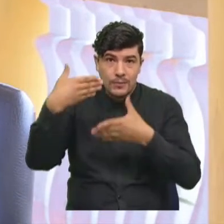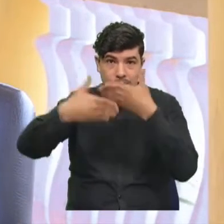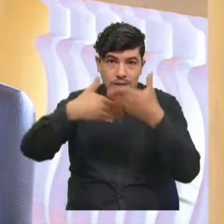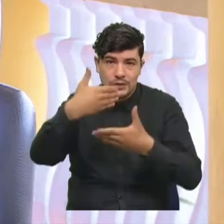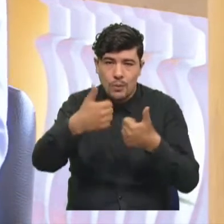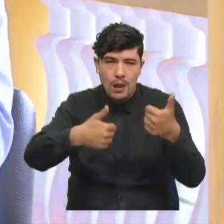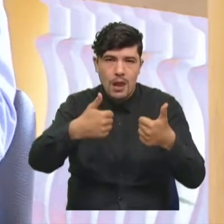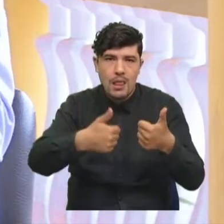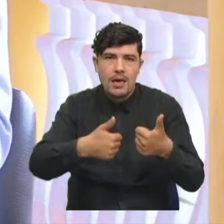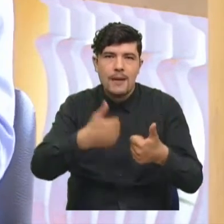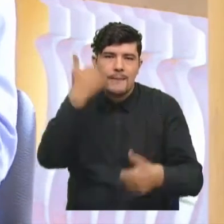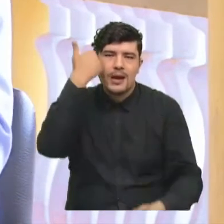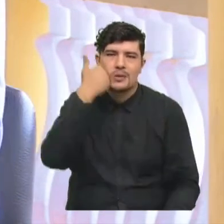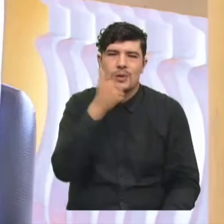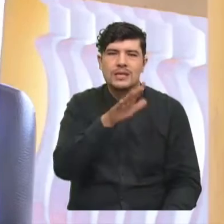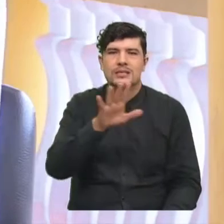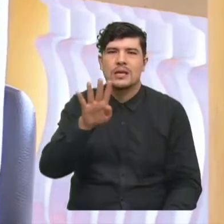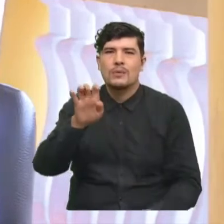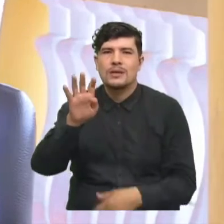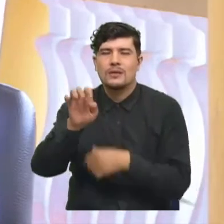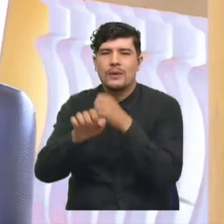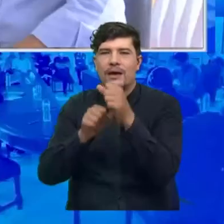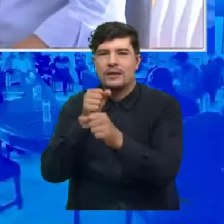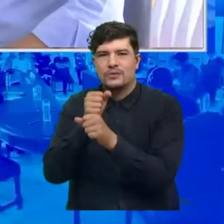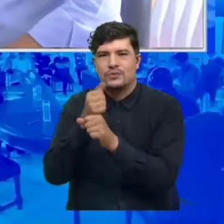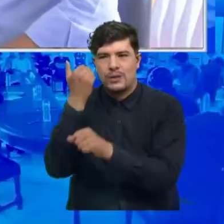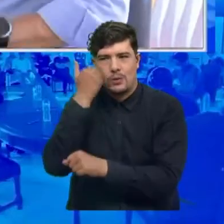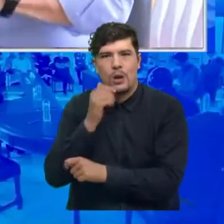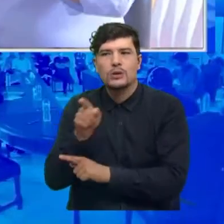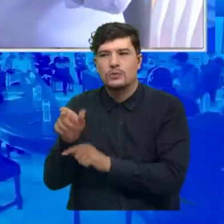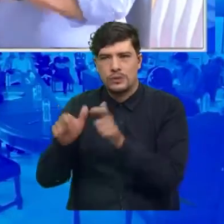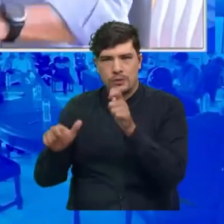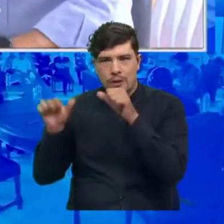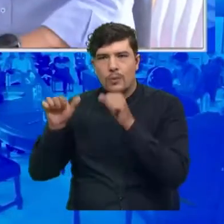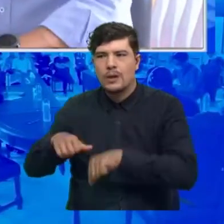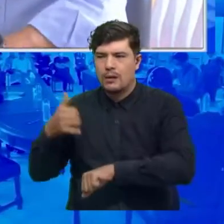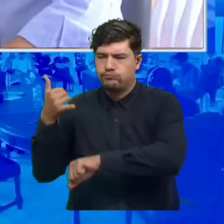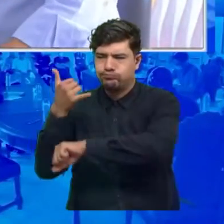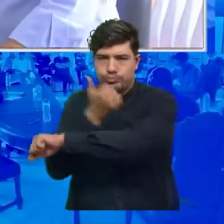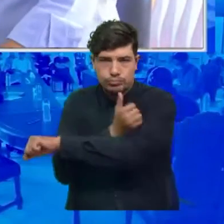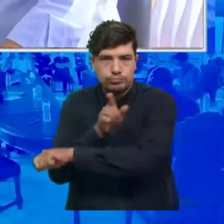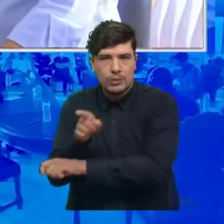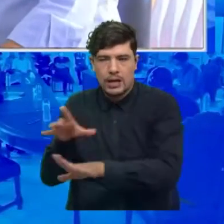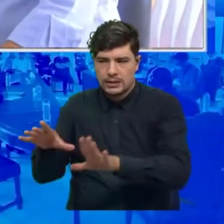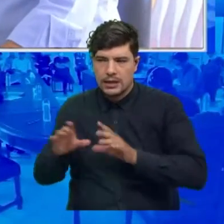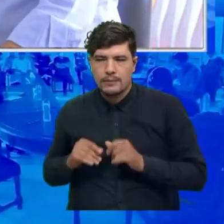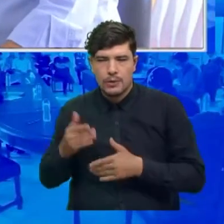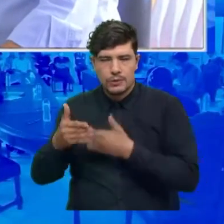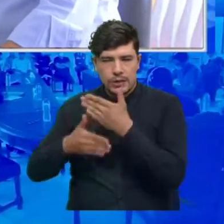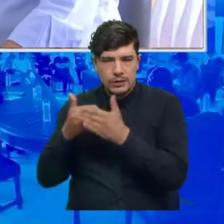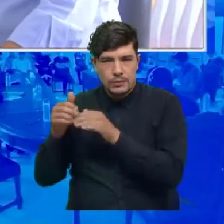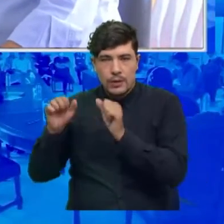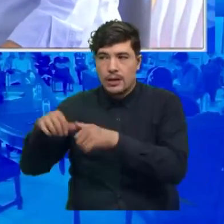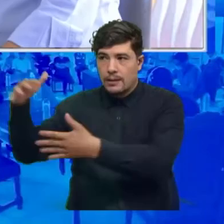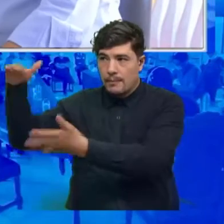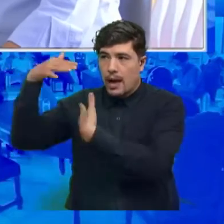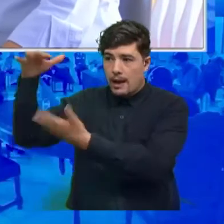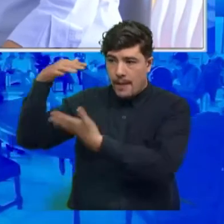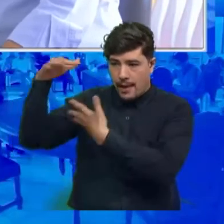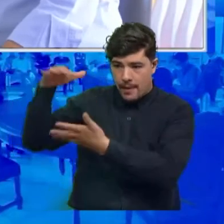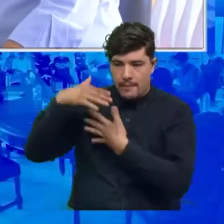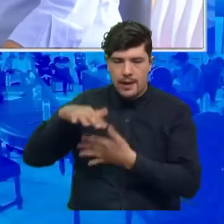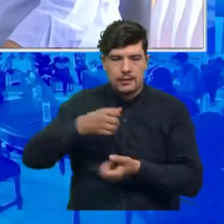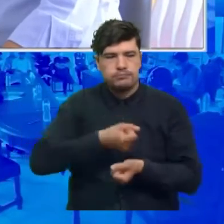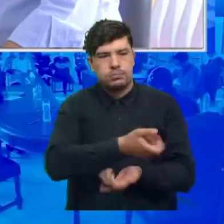podamos también atender una gran población y que con la llegada de más biológicos poder también adquirir esa esa inmunidad